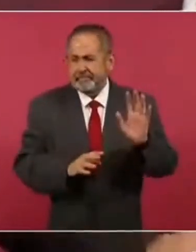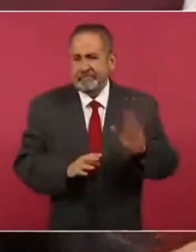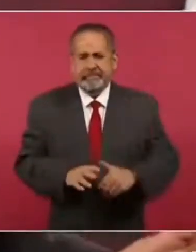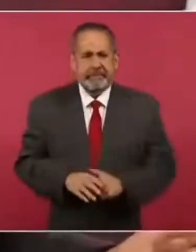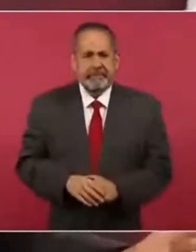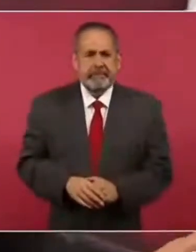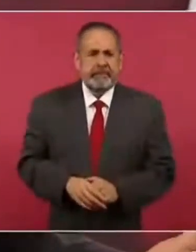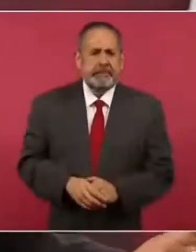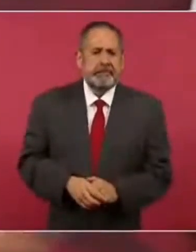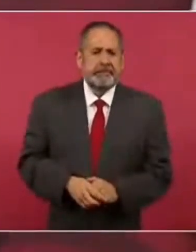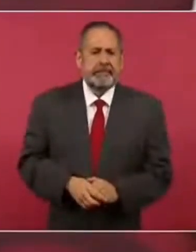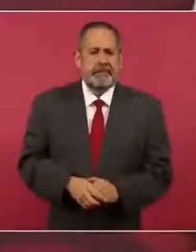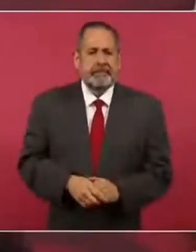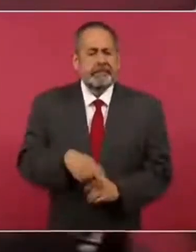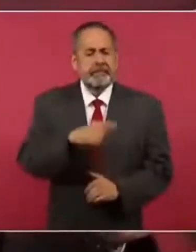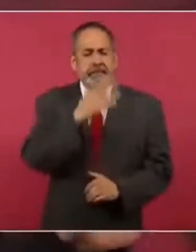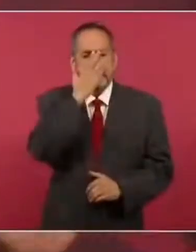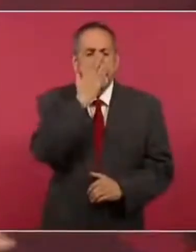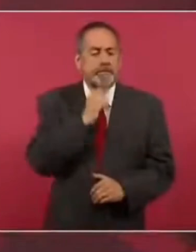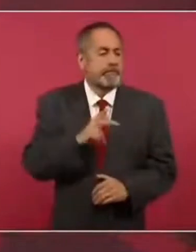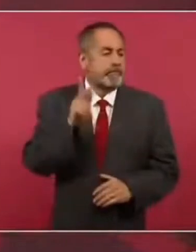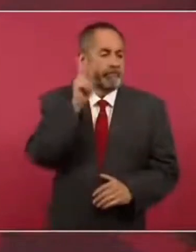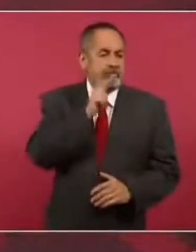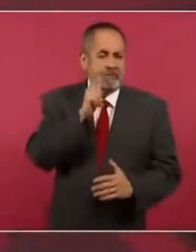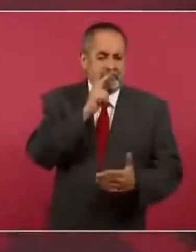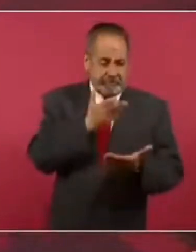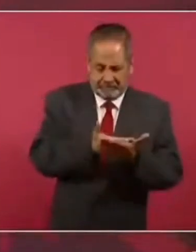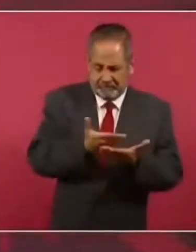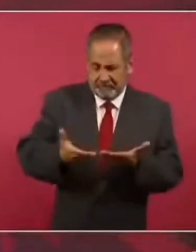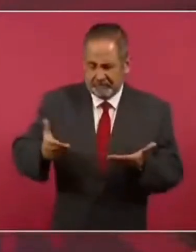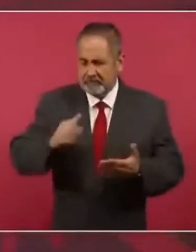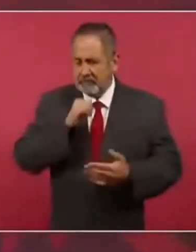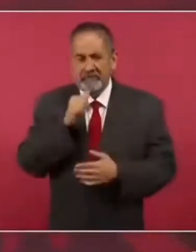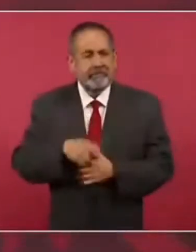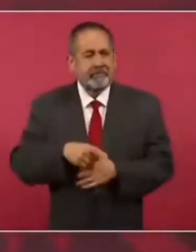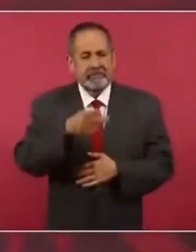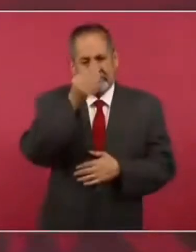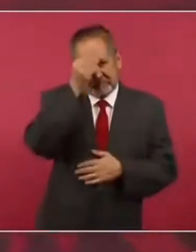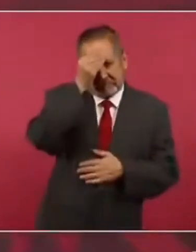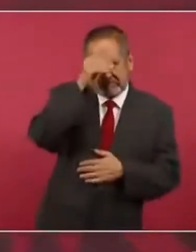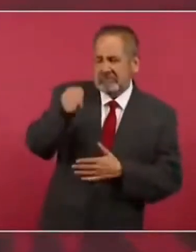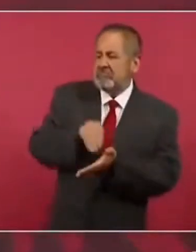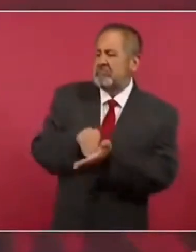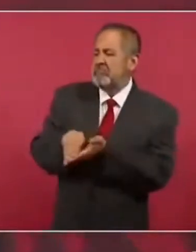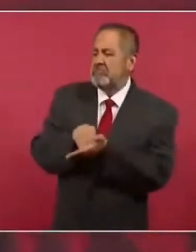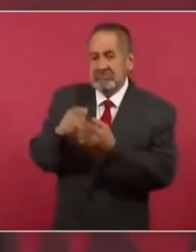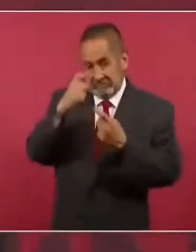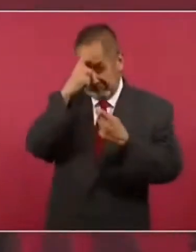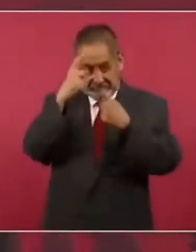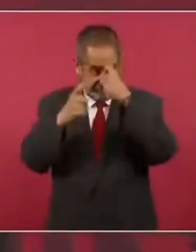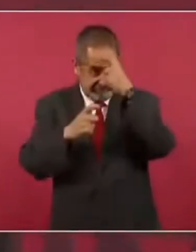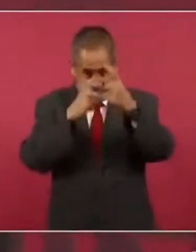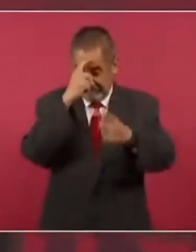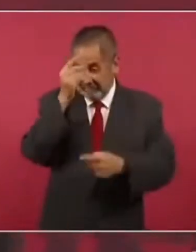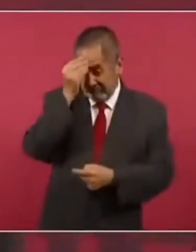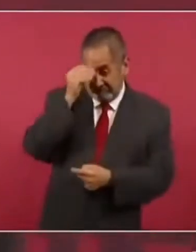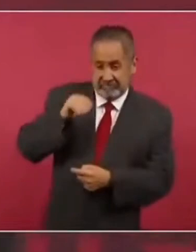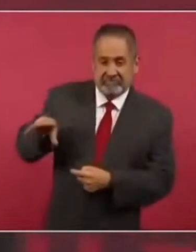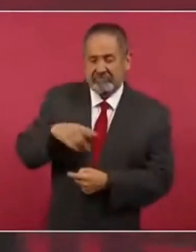pero no tienen pruebas, son calumniadores,